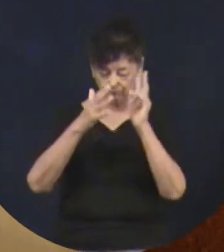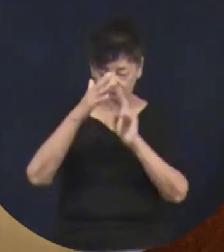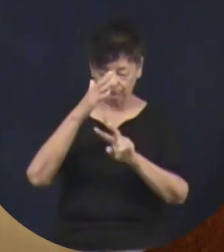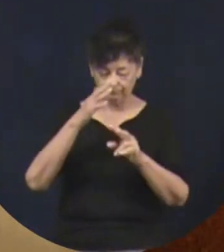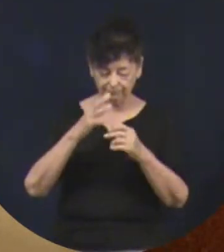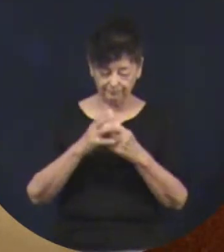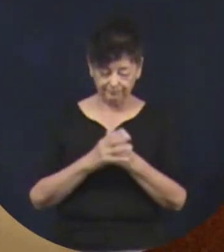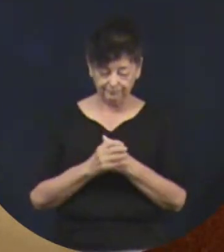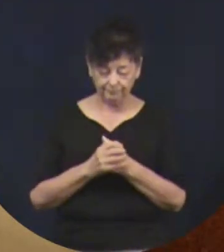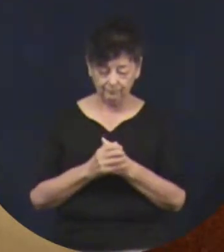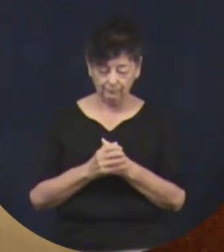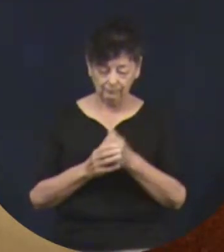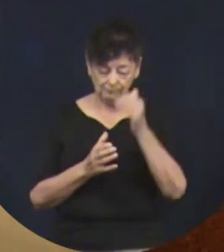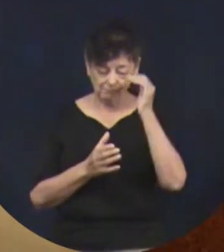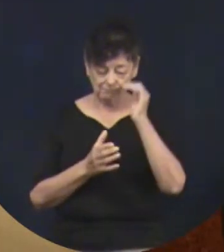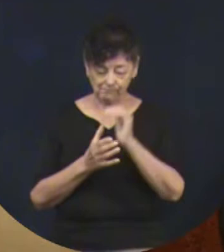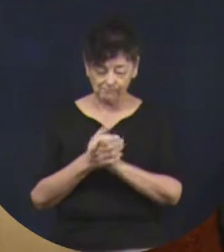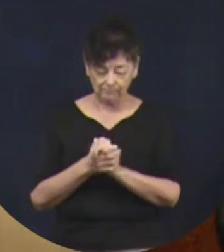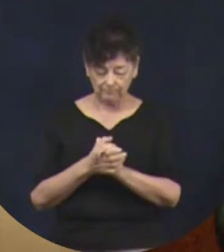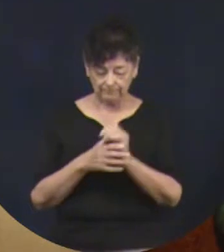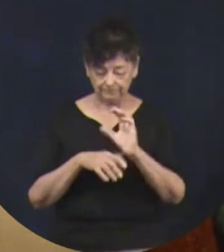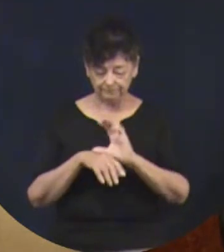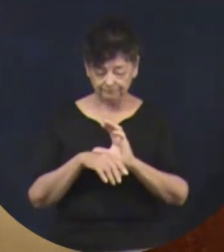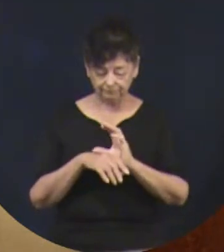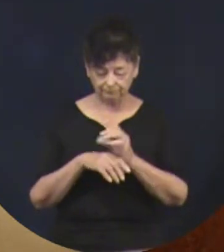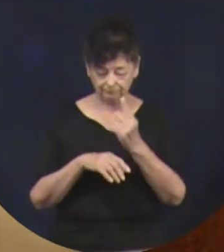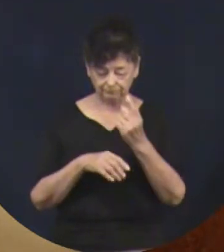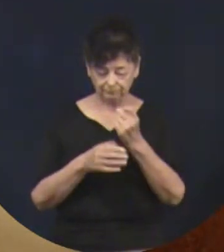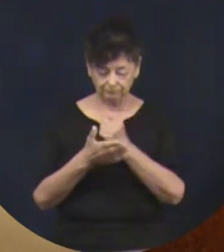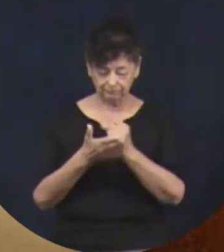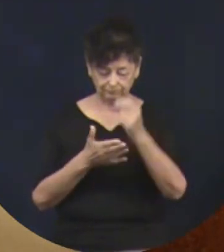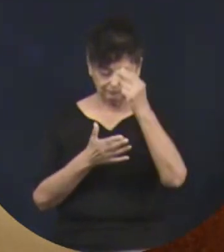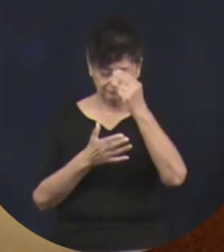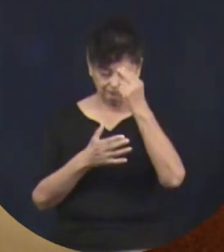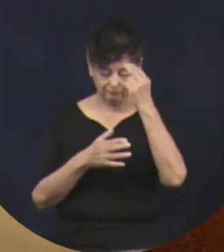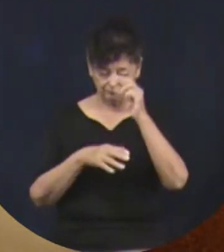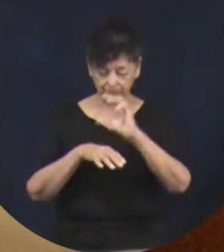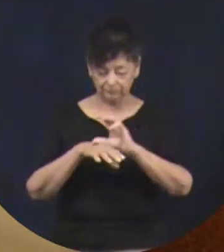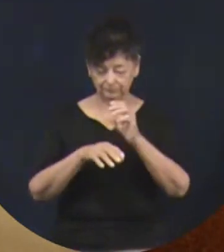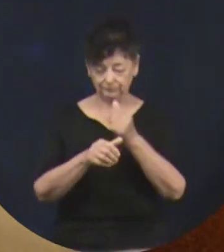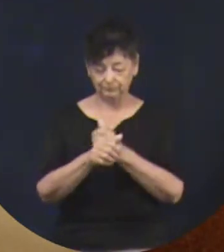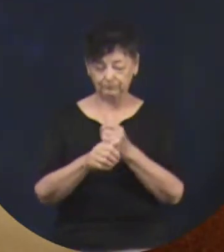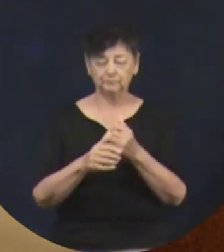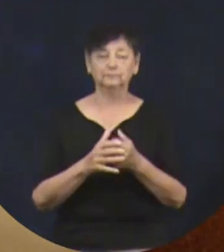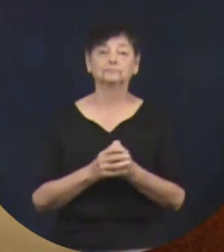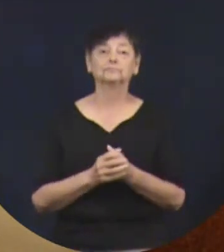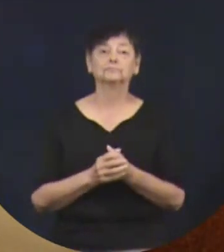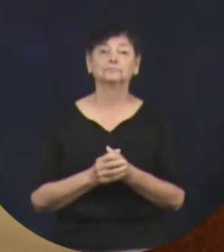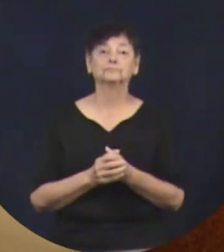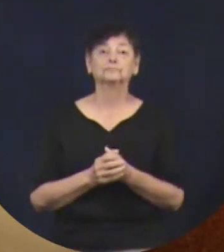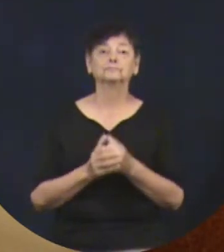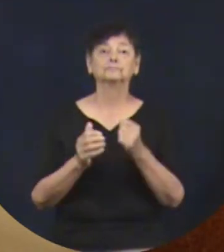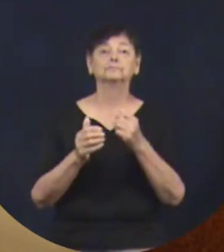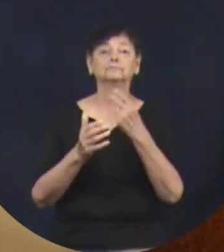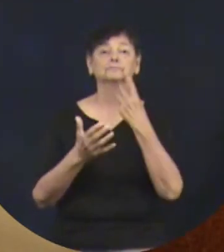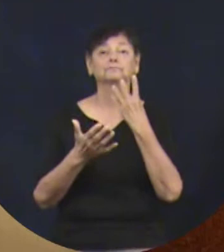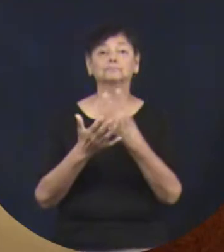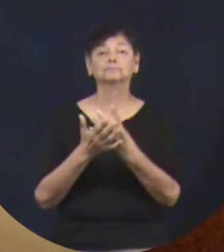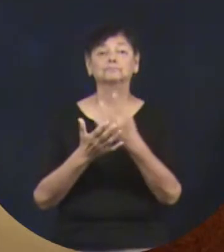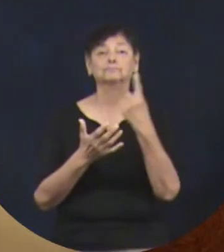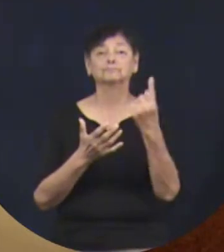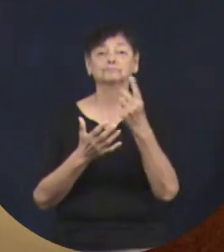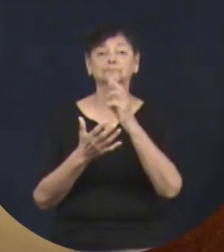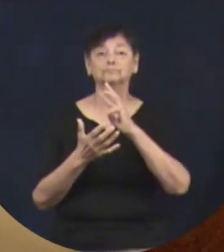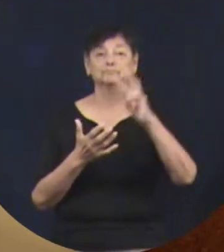los profetas. Creo en la Iglesia, que es una santa, católica y apostólica. Confieso que hay un